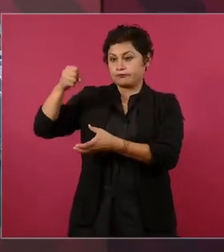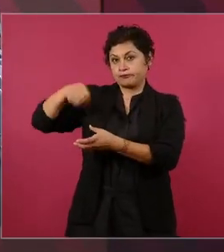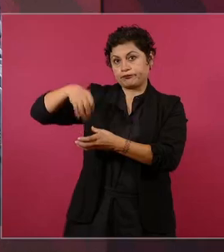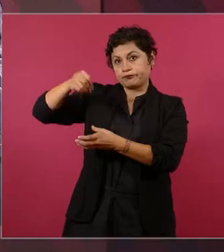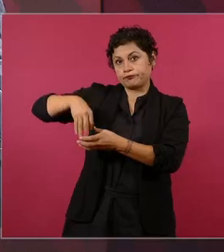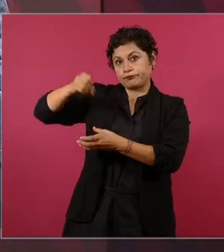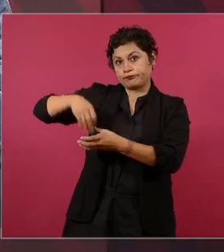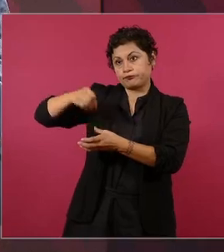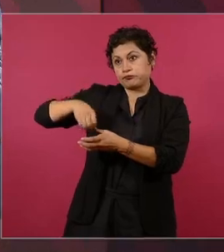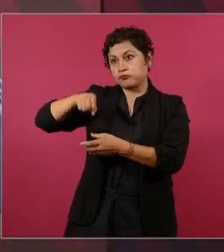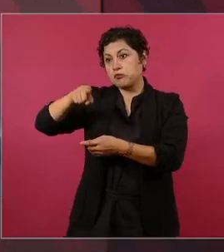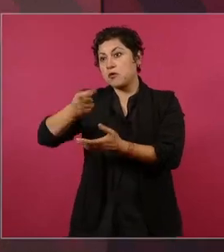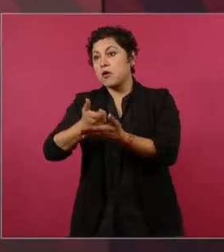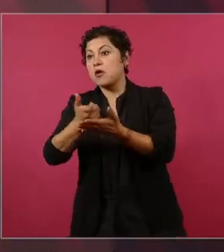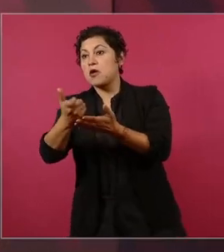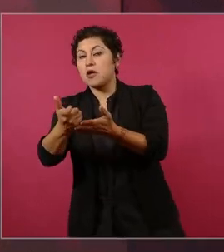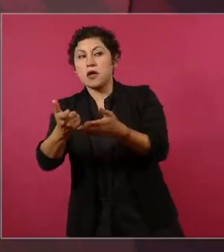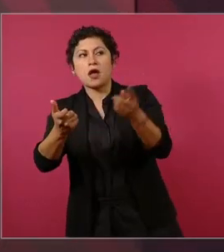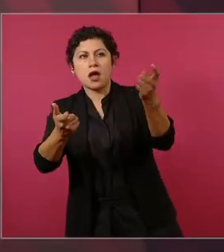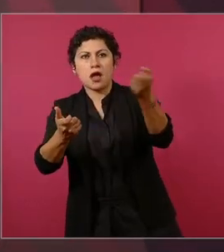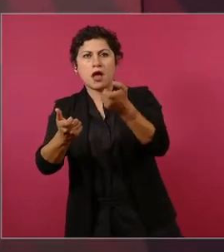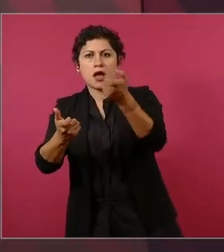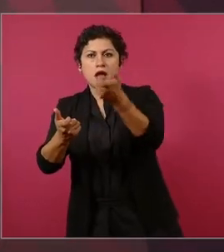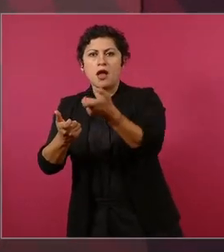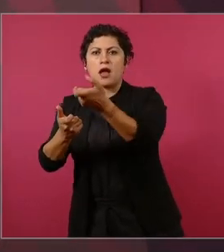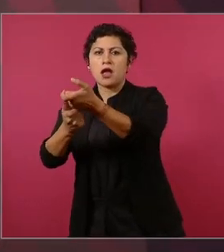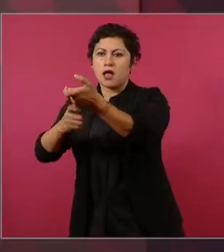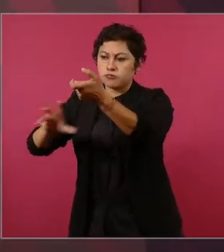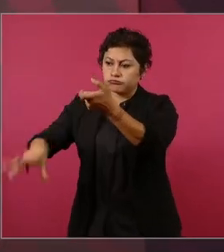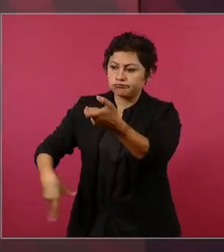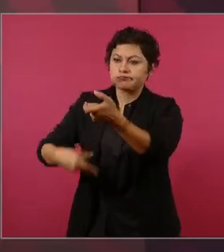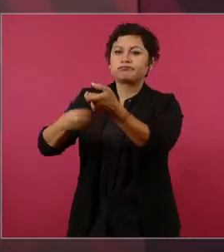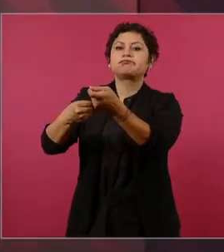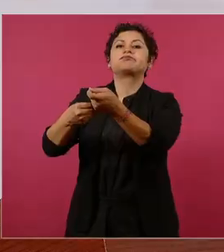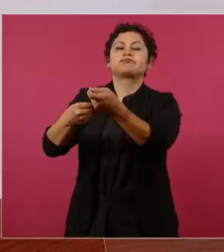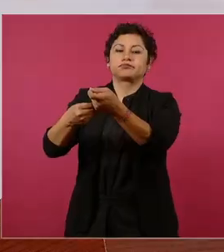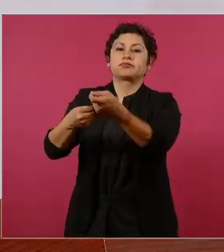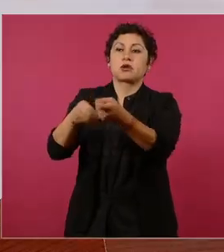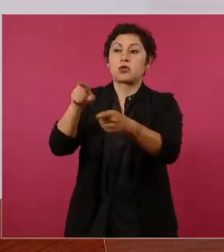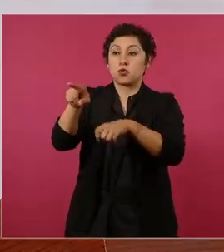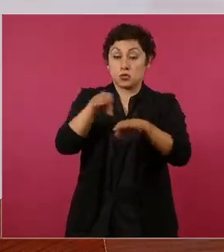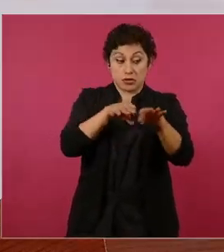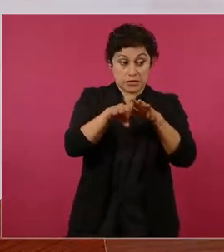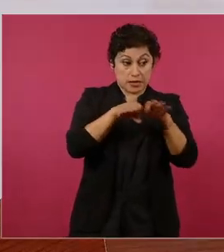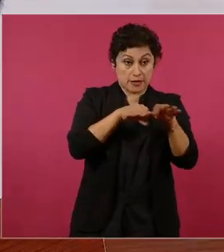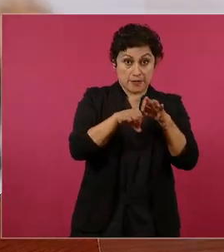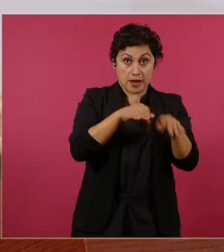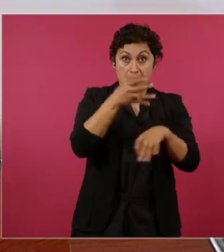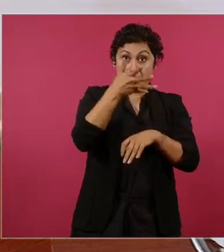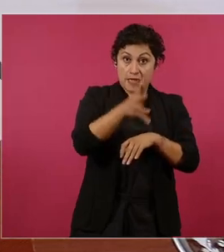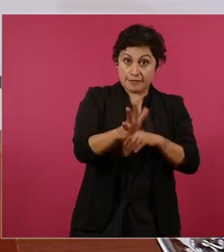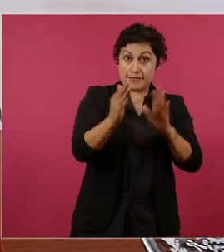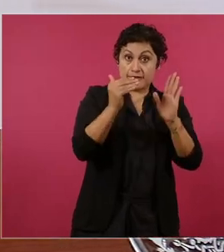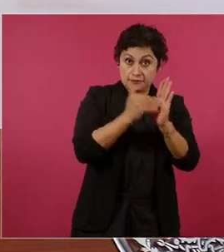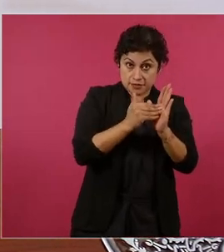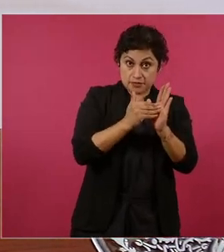10 cuando se jubila, si gana 10 cuando se jubila, reciba los